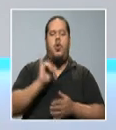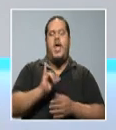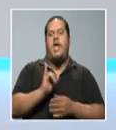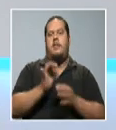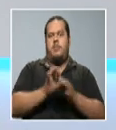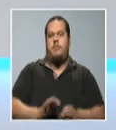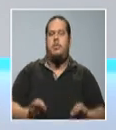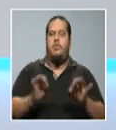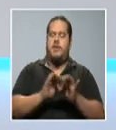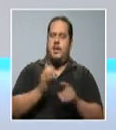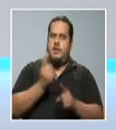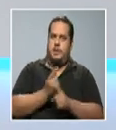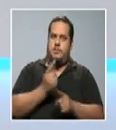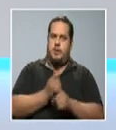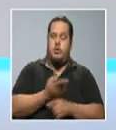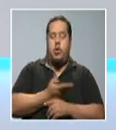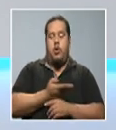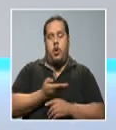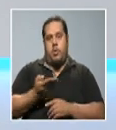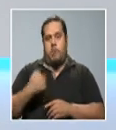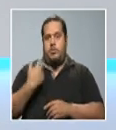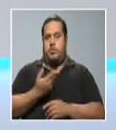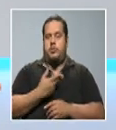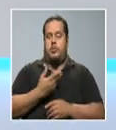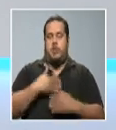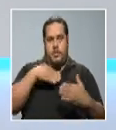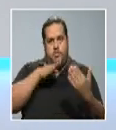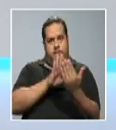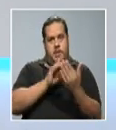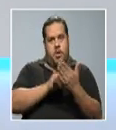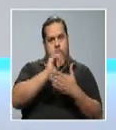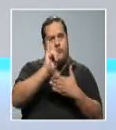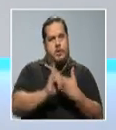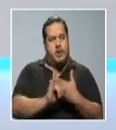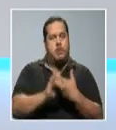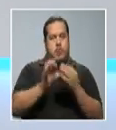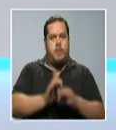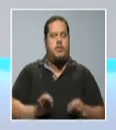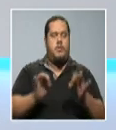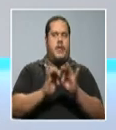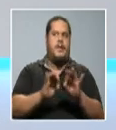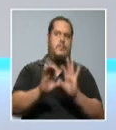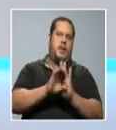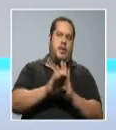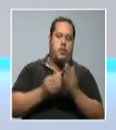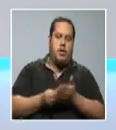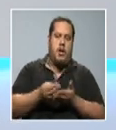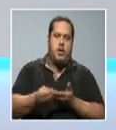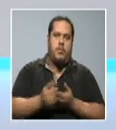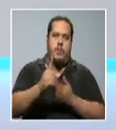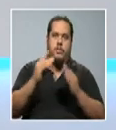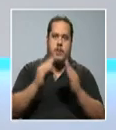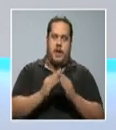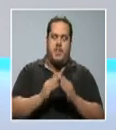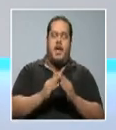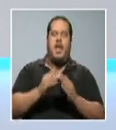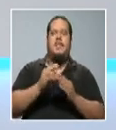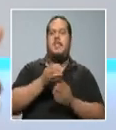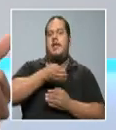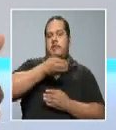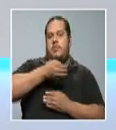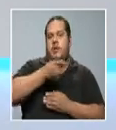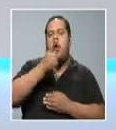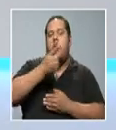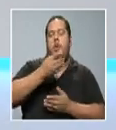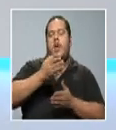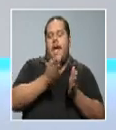Hazel, efectivamente. Cuando estamos ante un proyecto tan importante como la compra de una vivienda, por lo tanto se recomienda una planificación